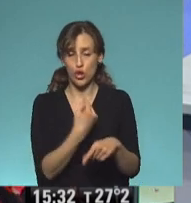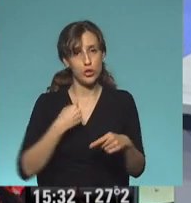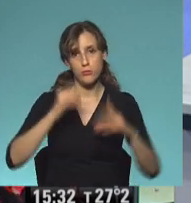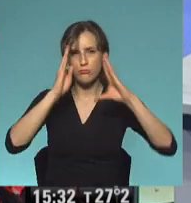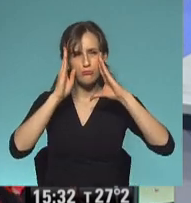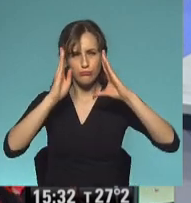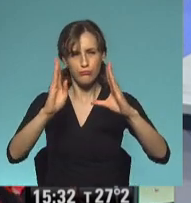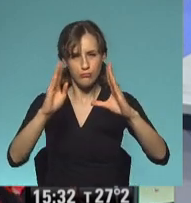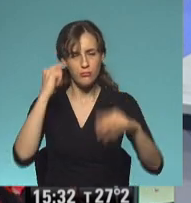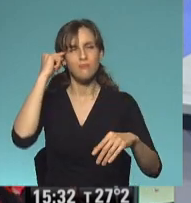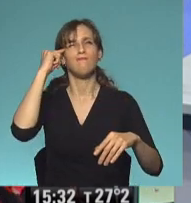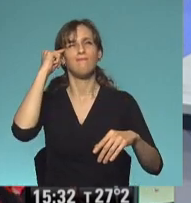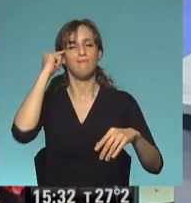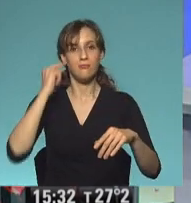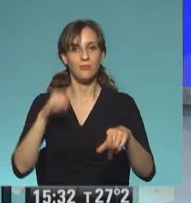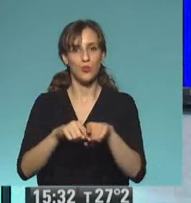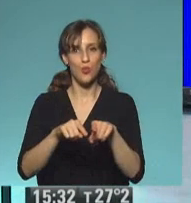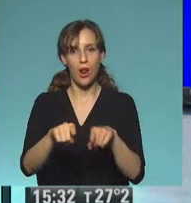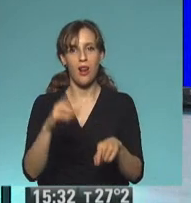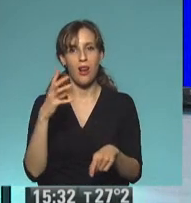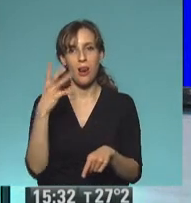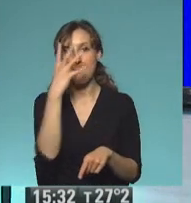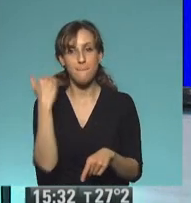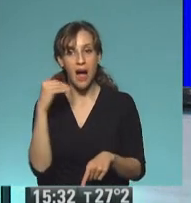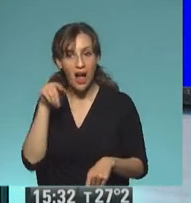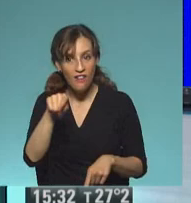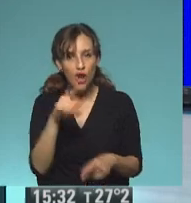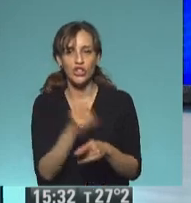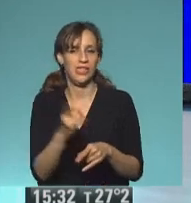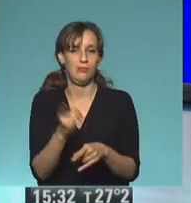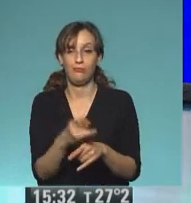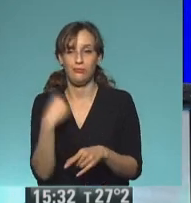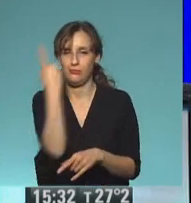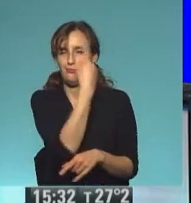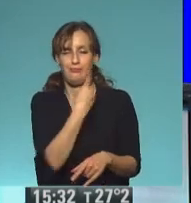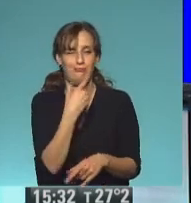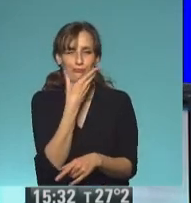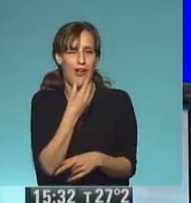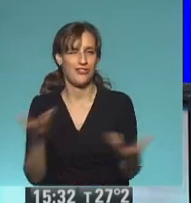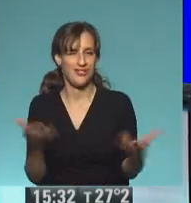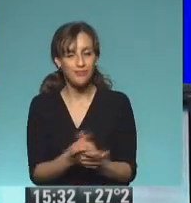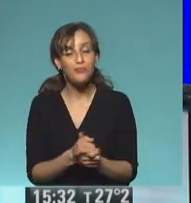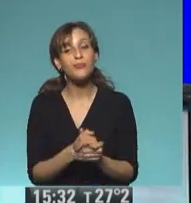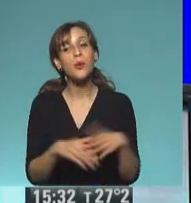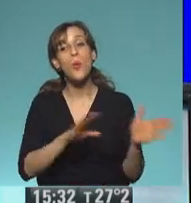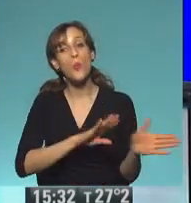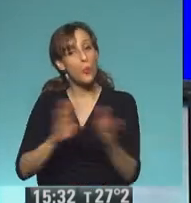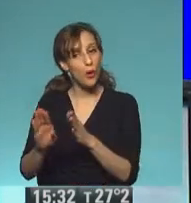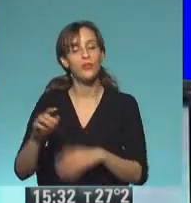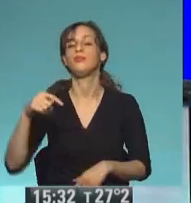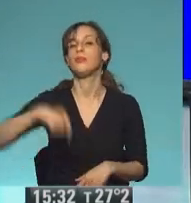adivinando números. Igual los magas, por más que quieras poner cara, siempre salís bien, ¿eh? Pero estoy ahí, mira, toda chinada, todo haciendo como... Bueno, ahora sí, llegó el momento que